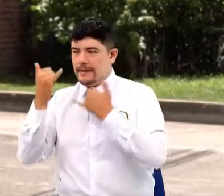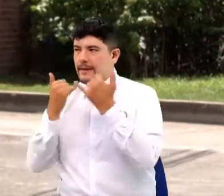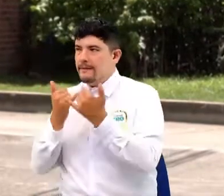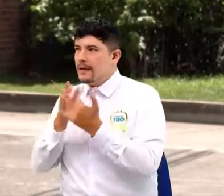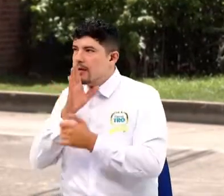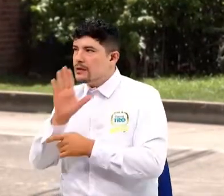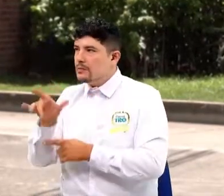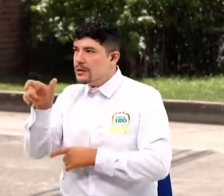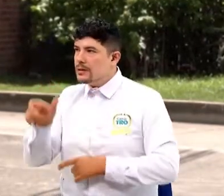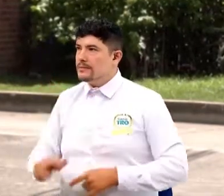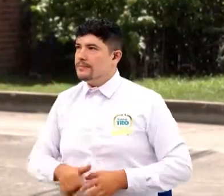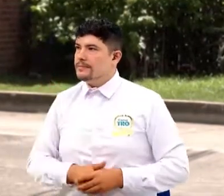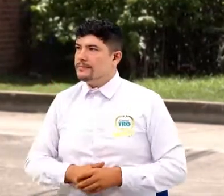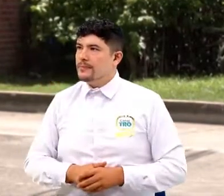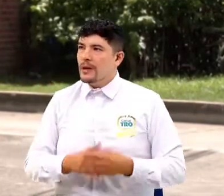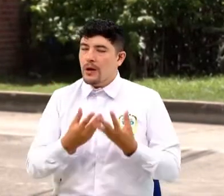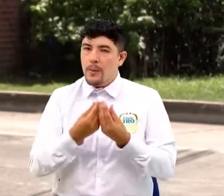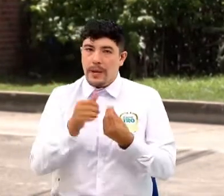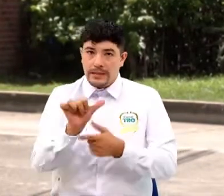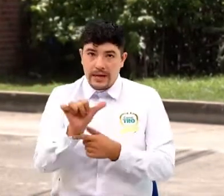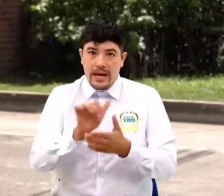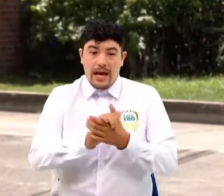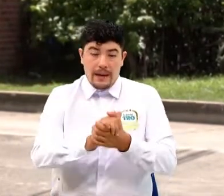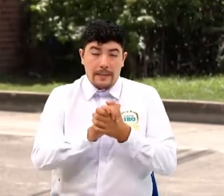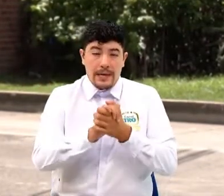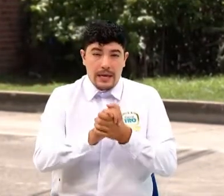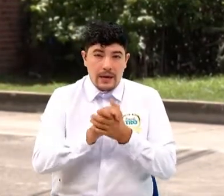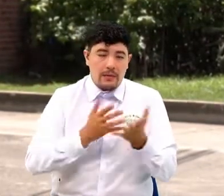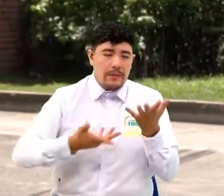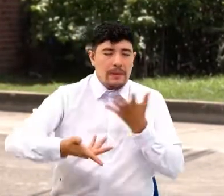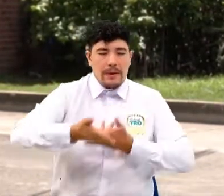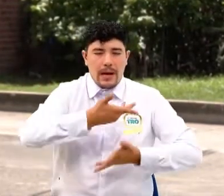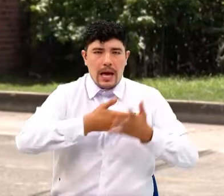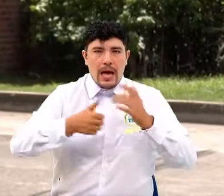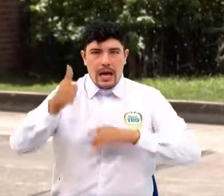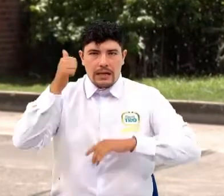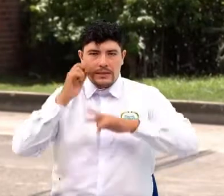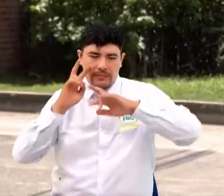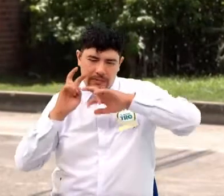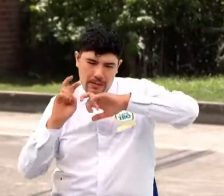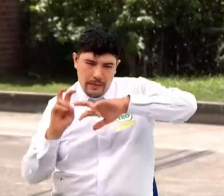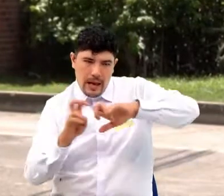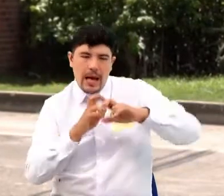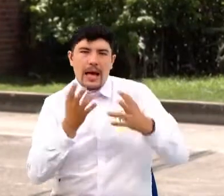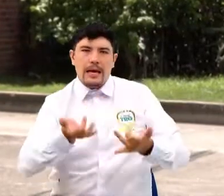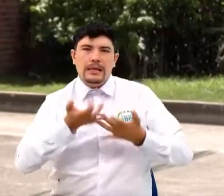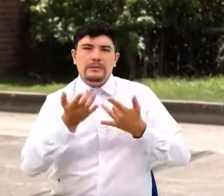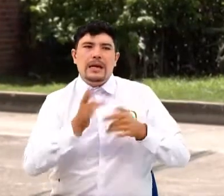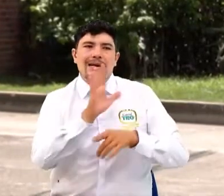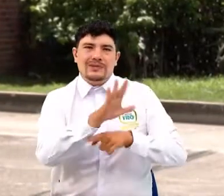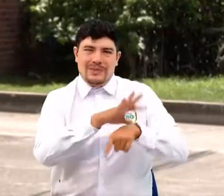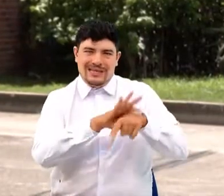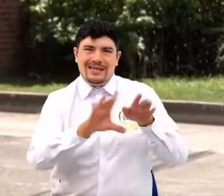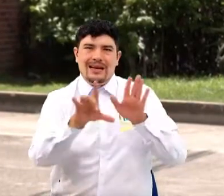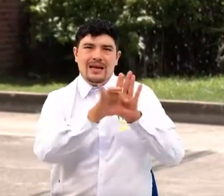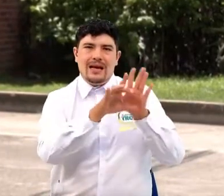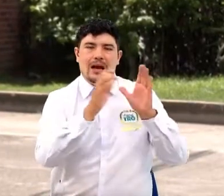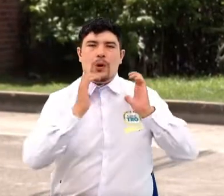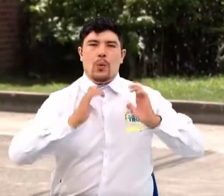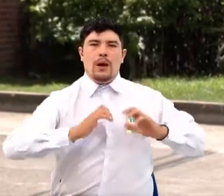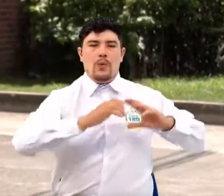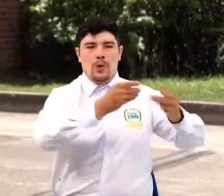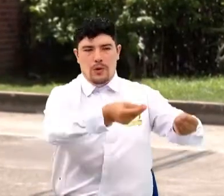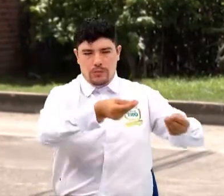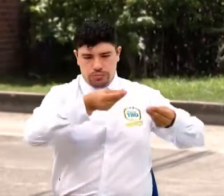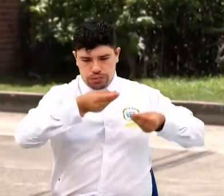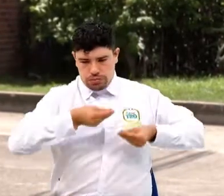y compañera Luzdari Surmay han estado desde ayer haciendo este periplo a la espera de su cuerpo, de sus restos mortales y también pues de conocer cuáles han sido las